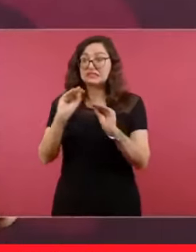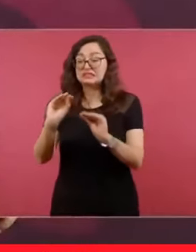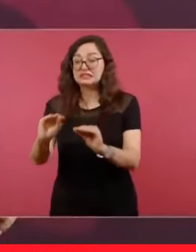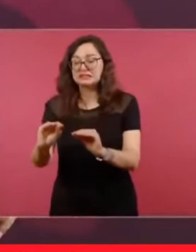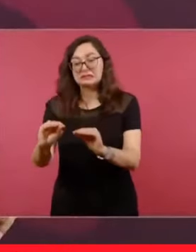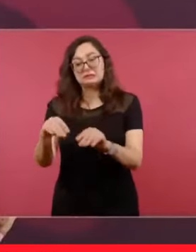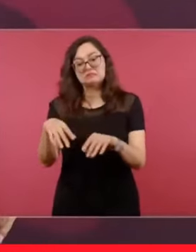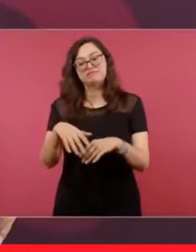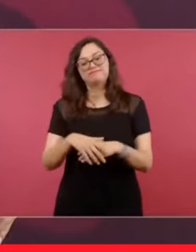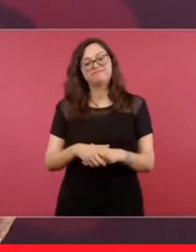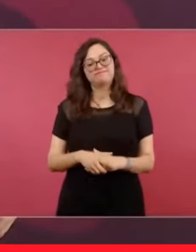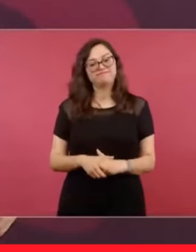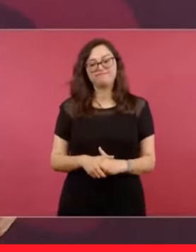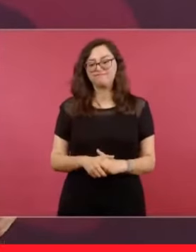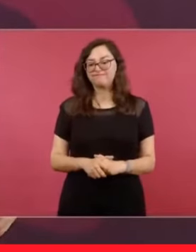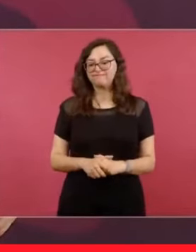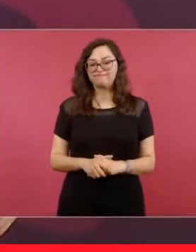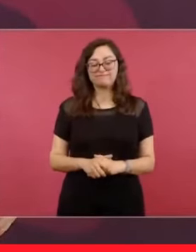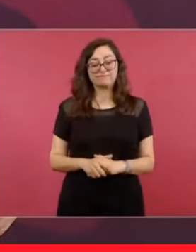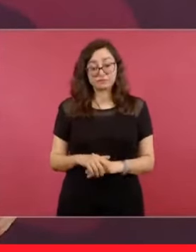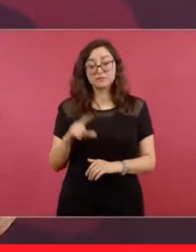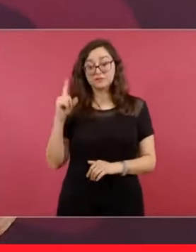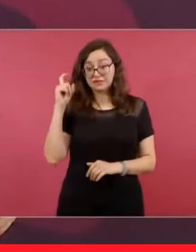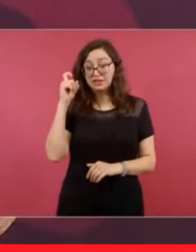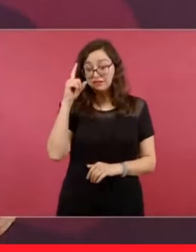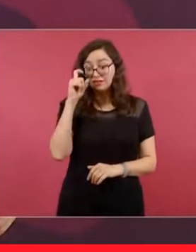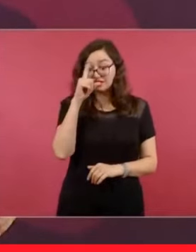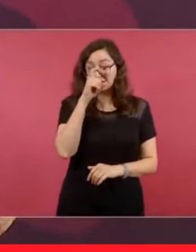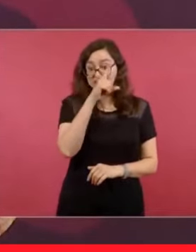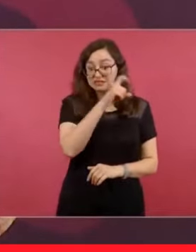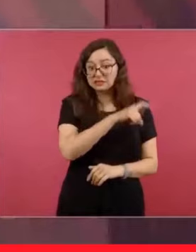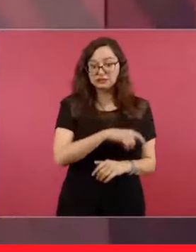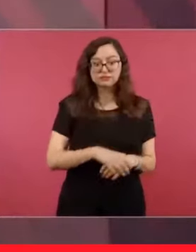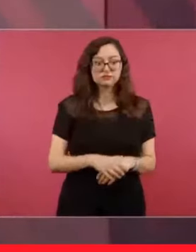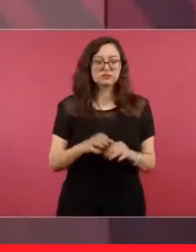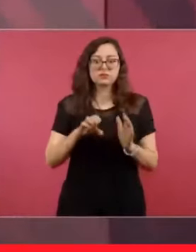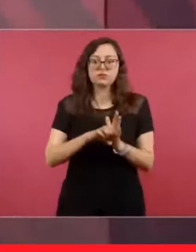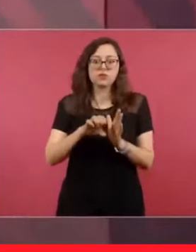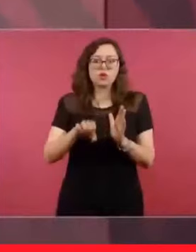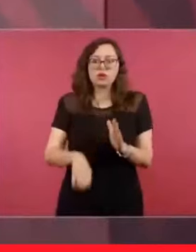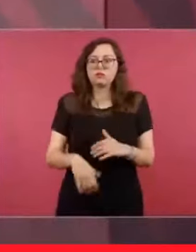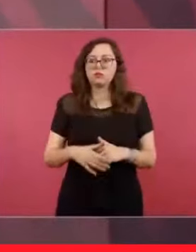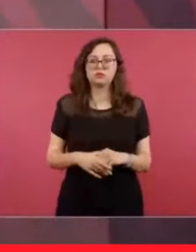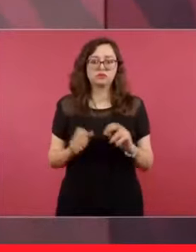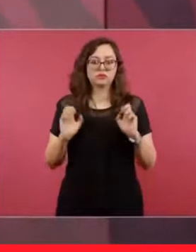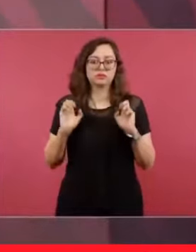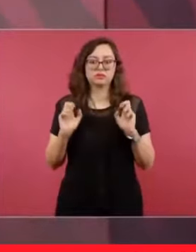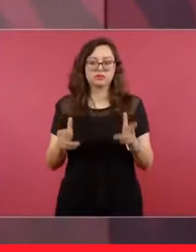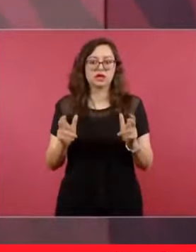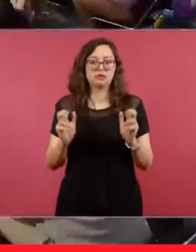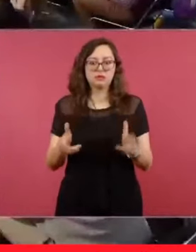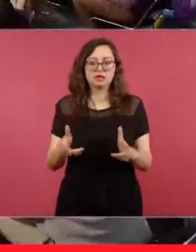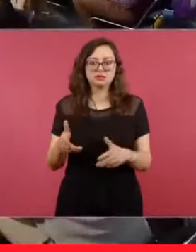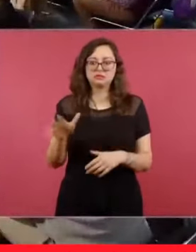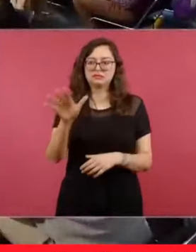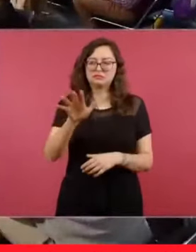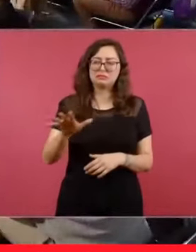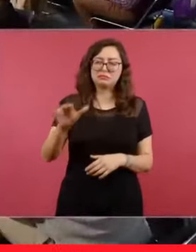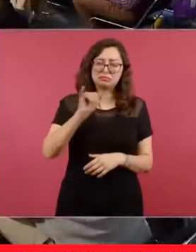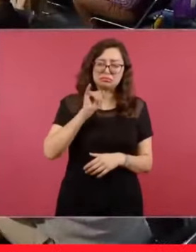a un hospital rural como Guadalupe tepellac en Chiapas